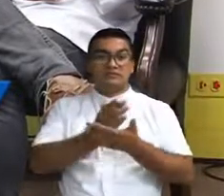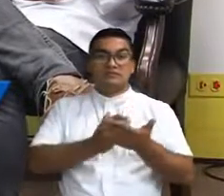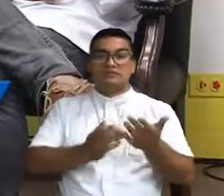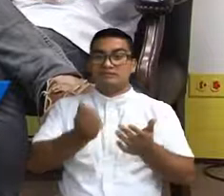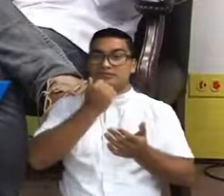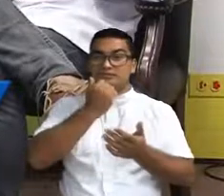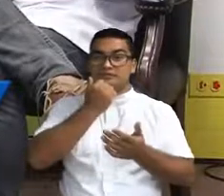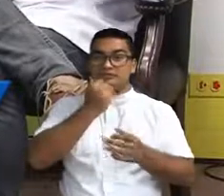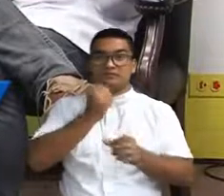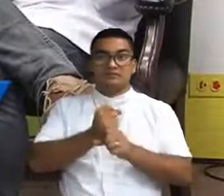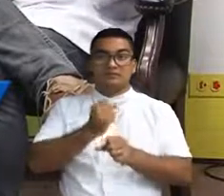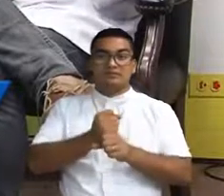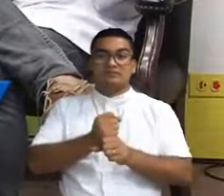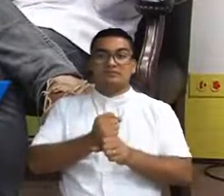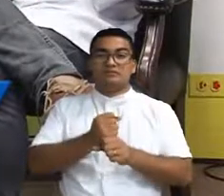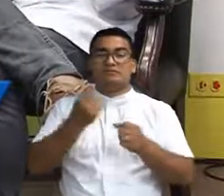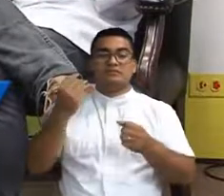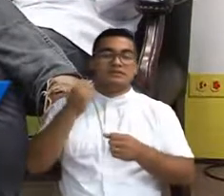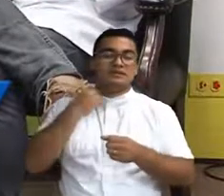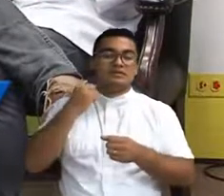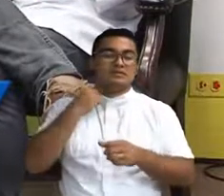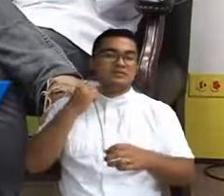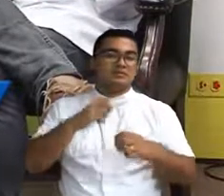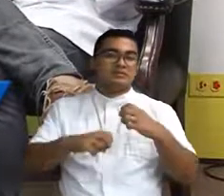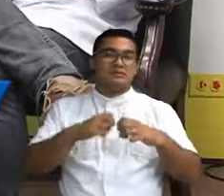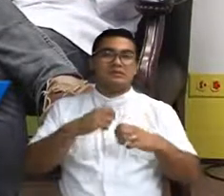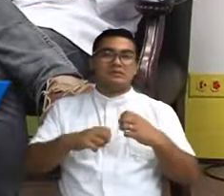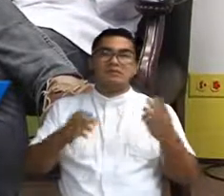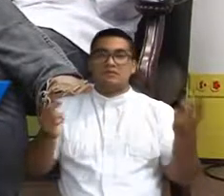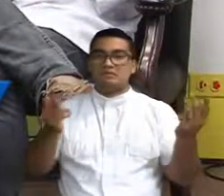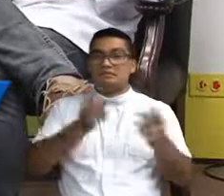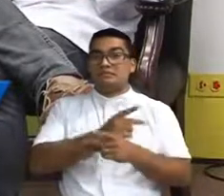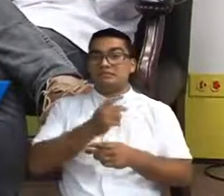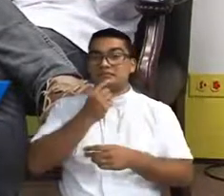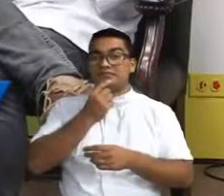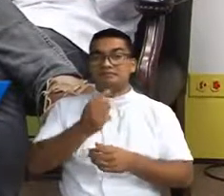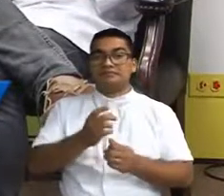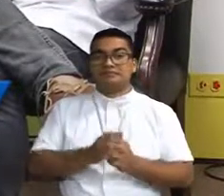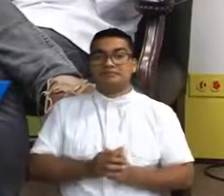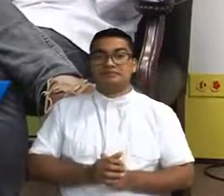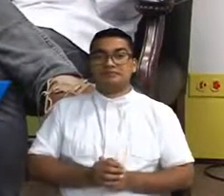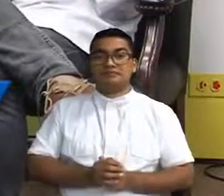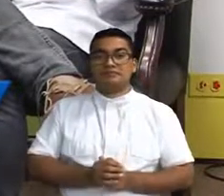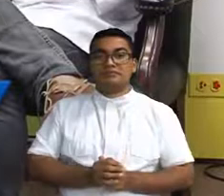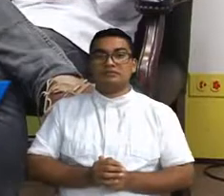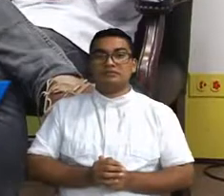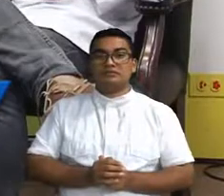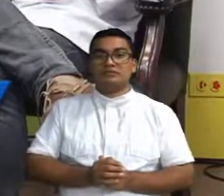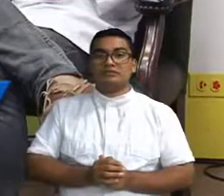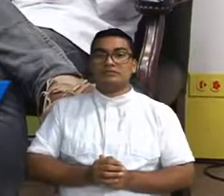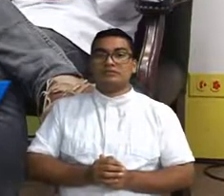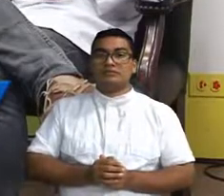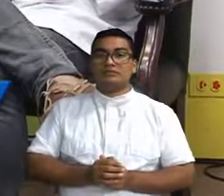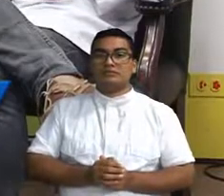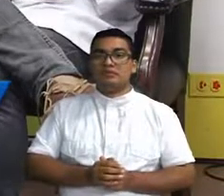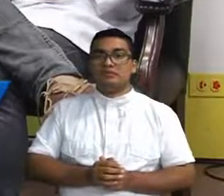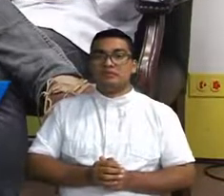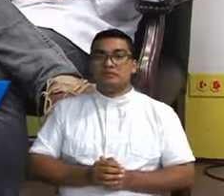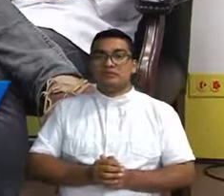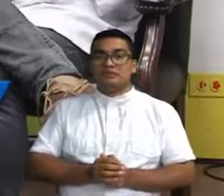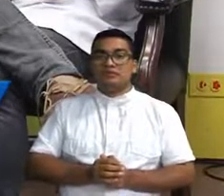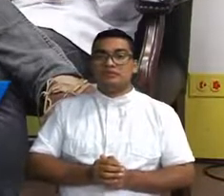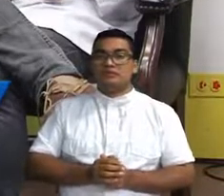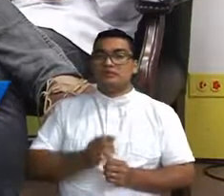ambiente laboral, siempre vamos a tener algo que nos va a perjudicar dentro de nuestros aspectos. Uh-huh. En cuanto al otro tipo que nos